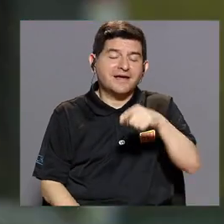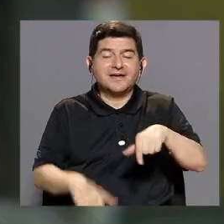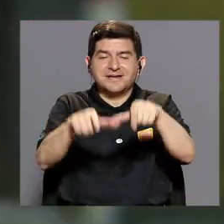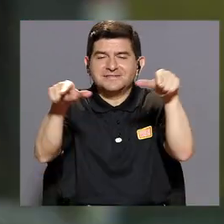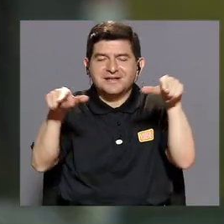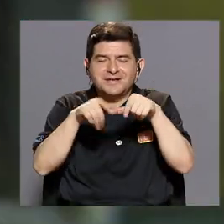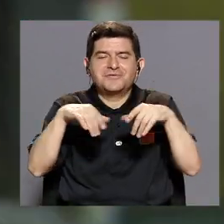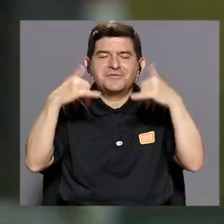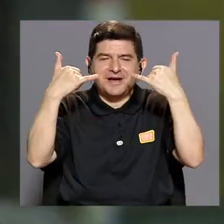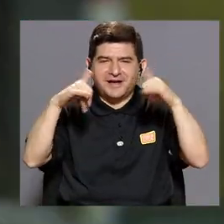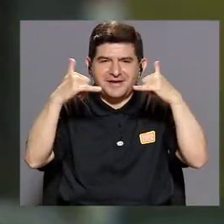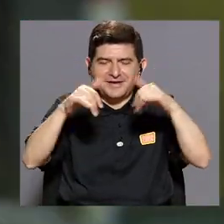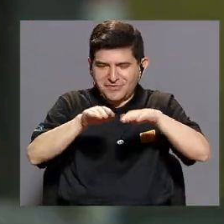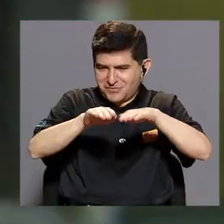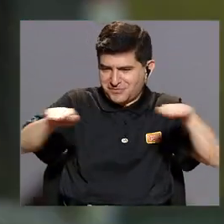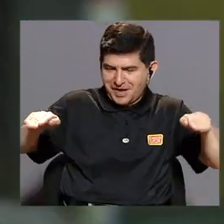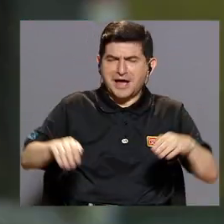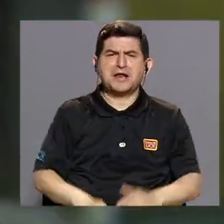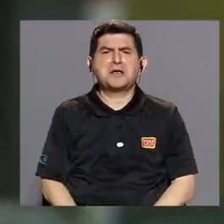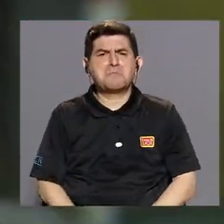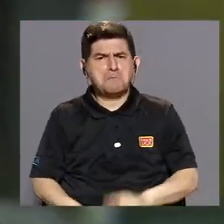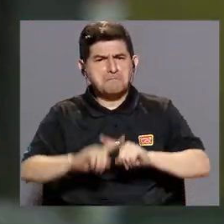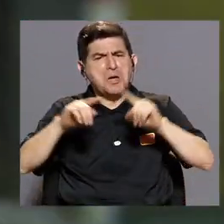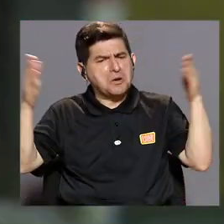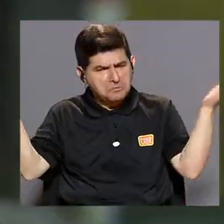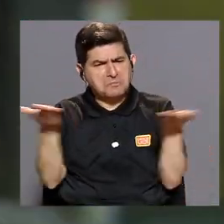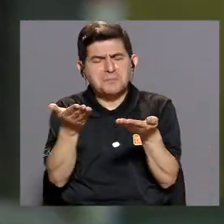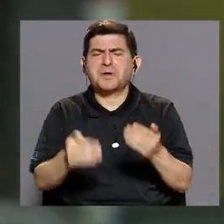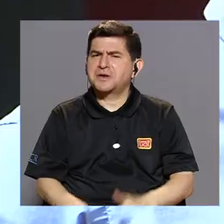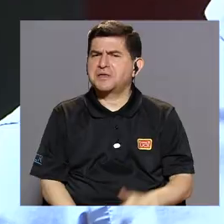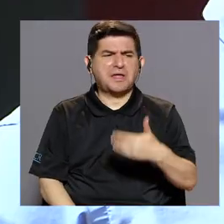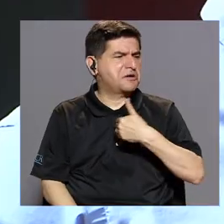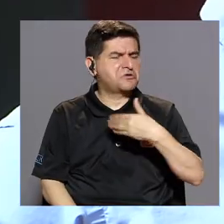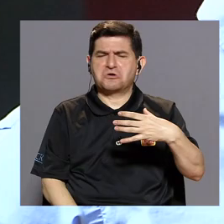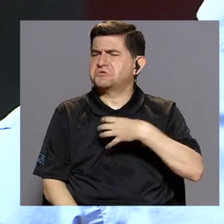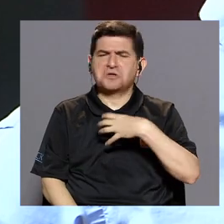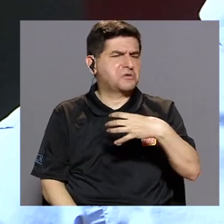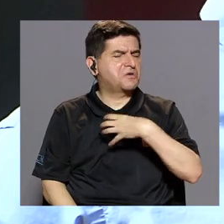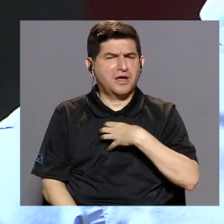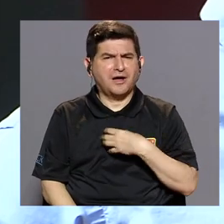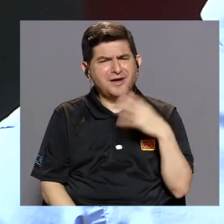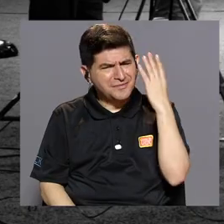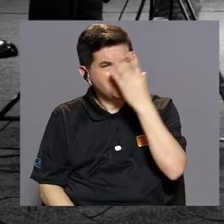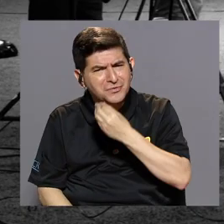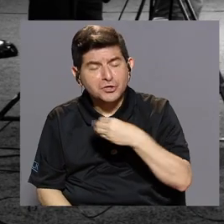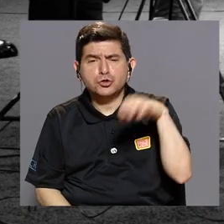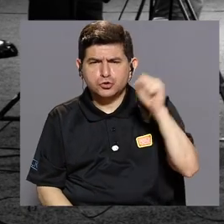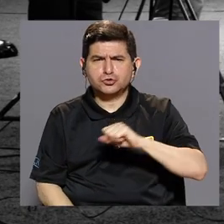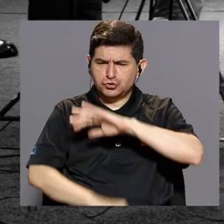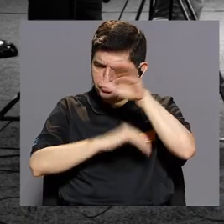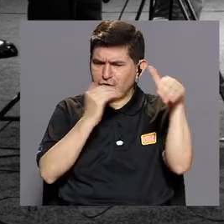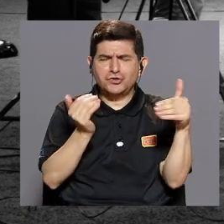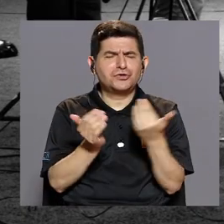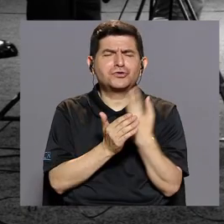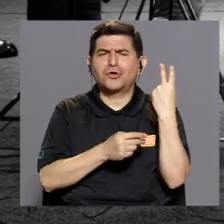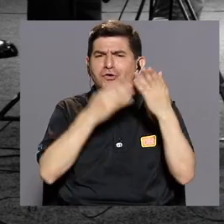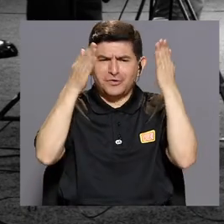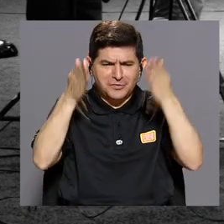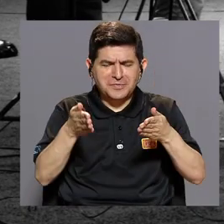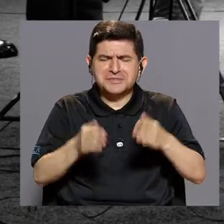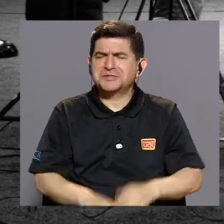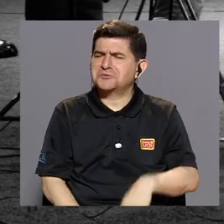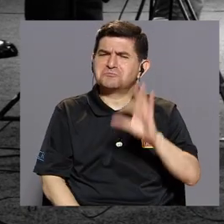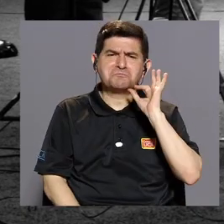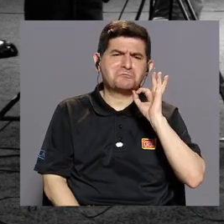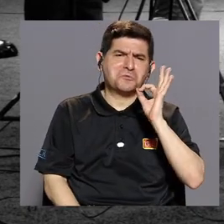planché, era súper bien recibida. Ahí no tengo quejas. Qué bonito, ¿verdad? Ah, sí, nunca tuve con todos los